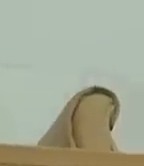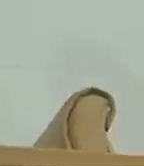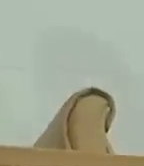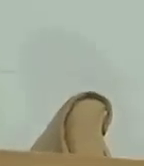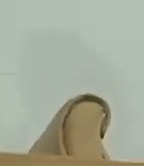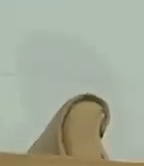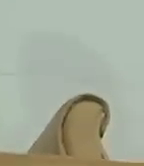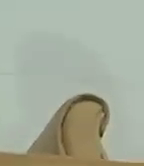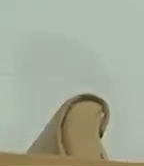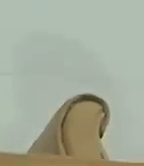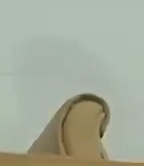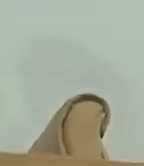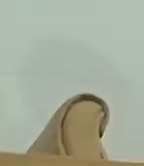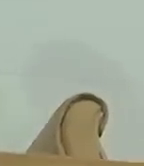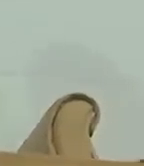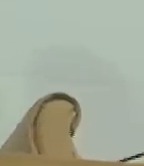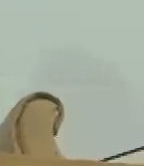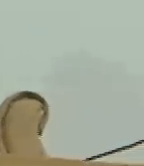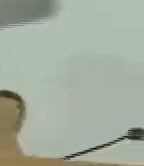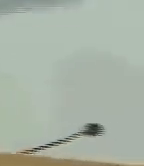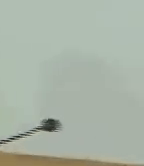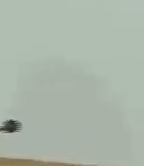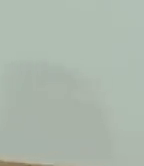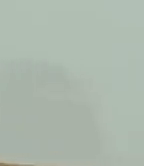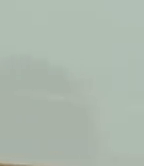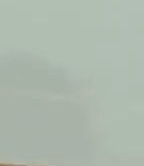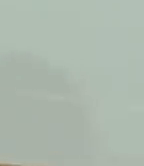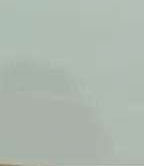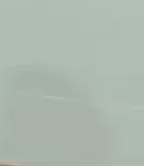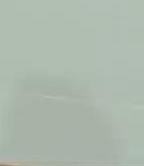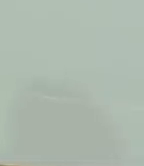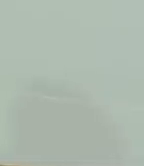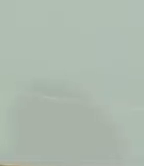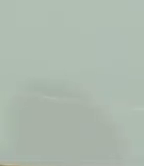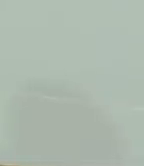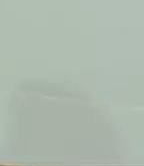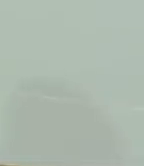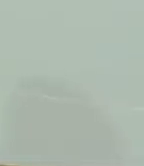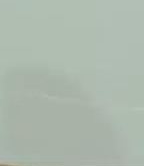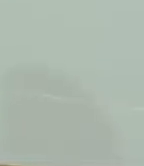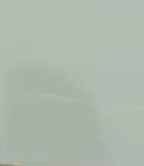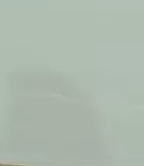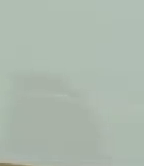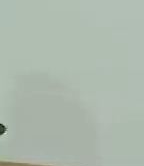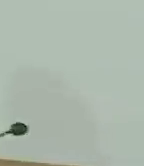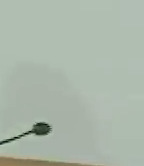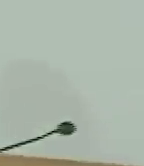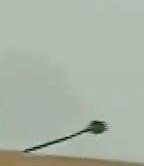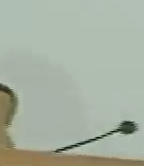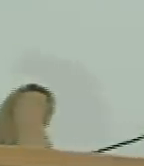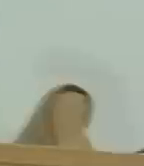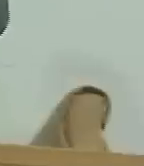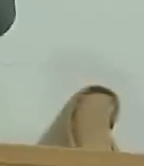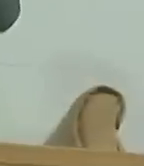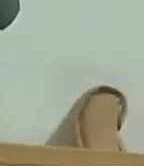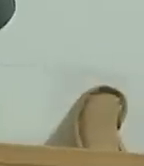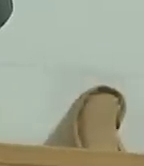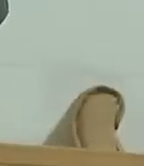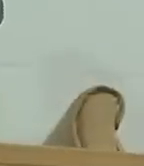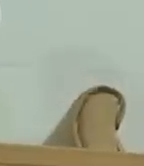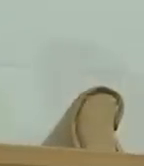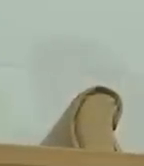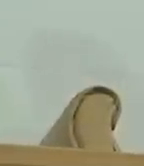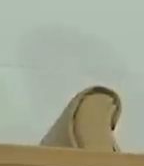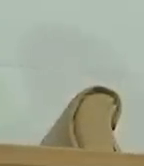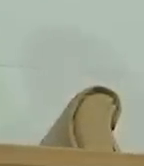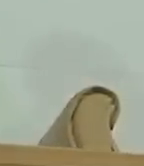UCB. Porque así no se sabría nunca quién ganó las elecciones. Va a ser el Consejo Nacional Electoral de la